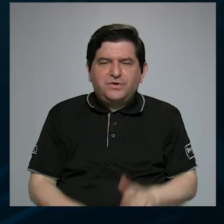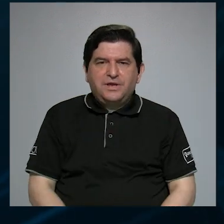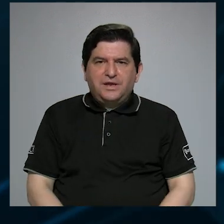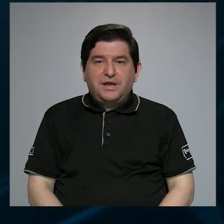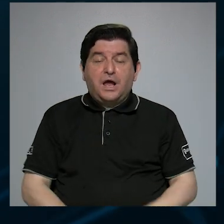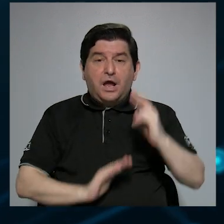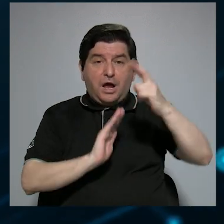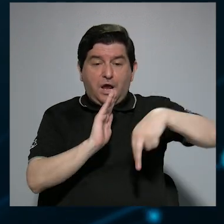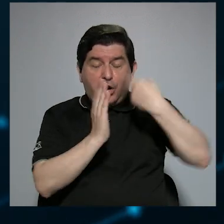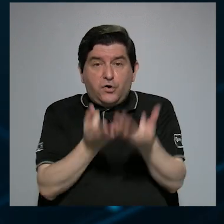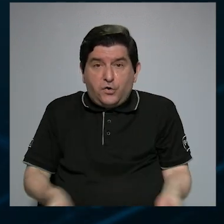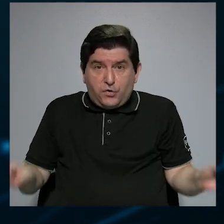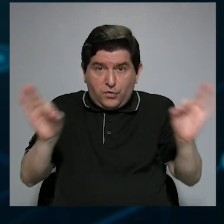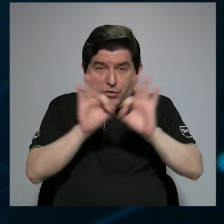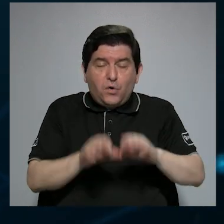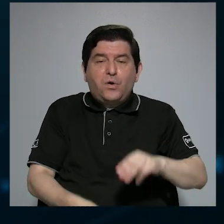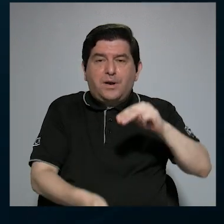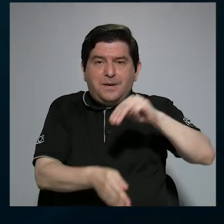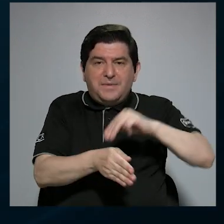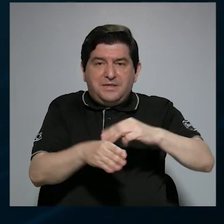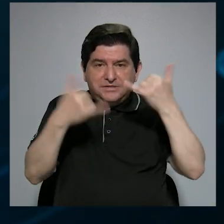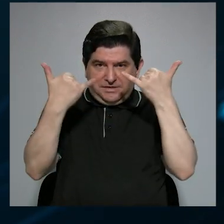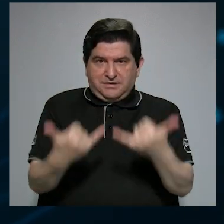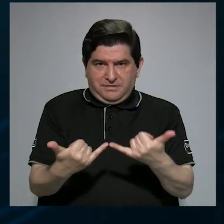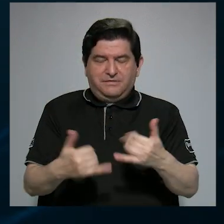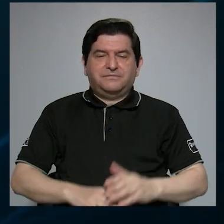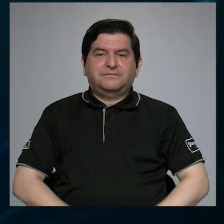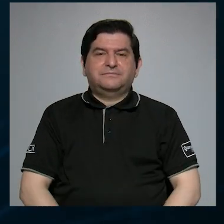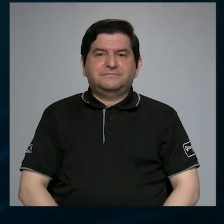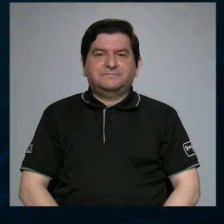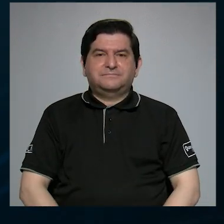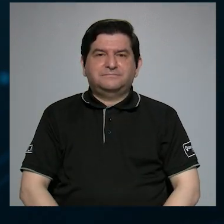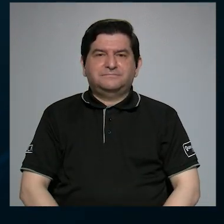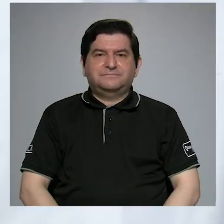tecnología que desempeñan un papel fundamental en la medicina actual.